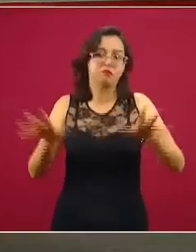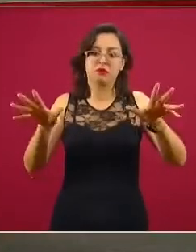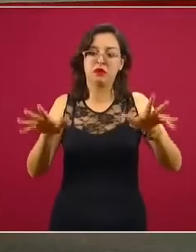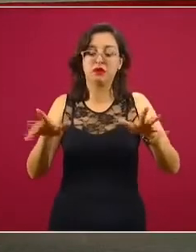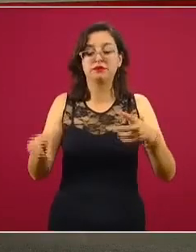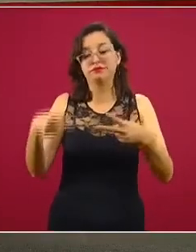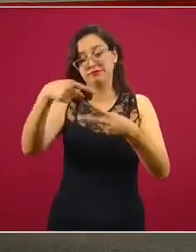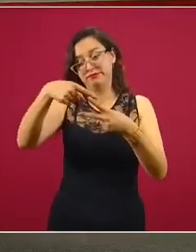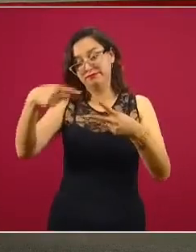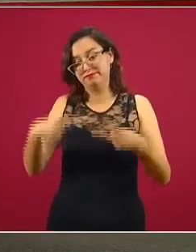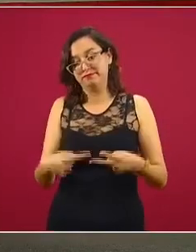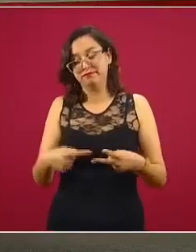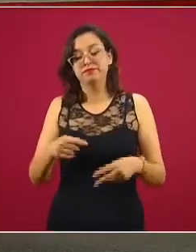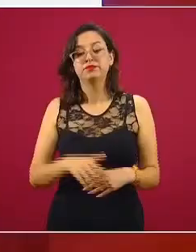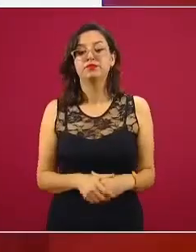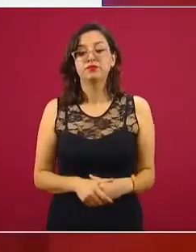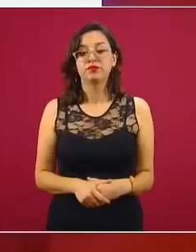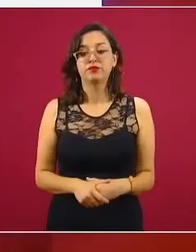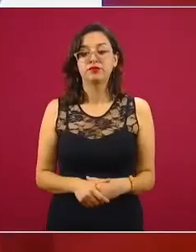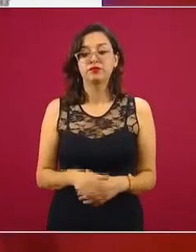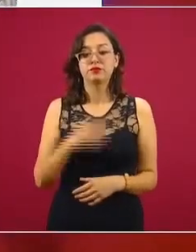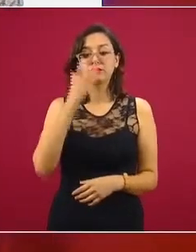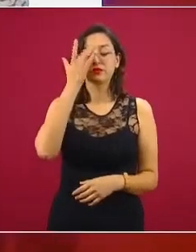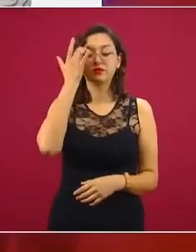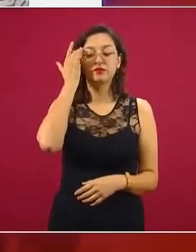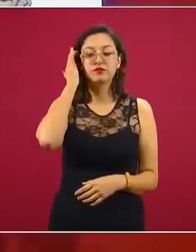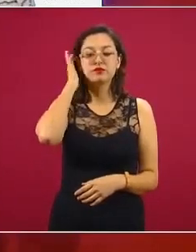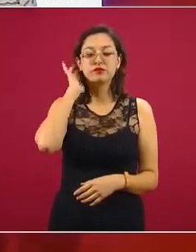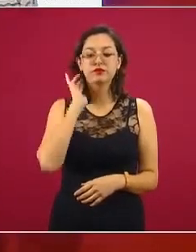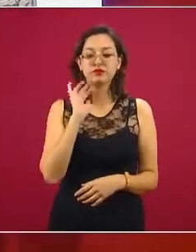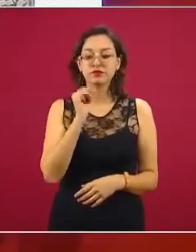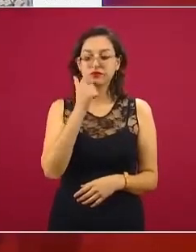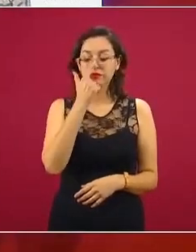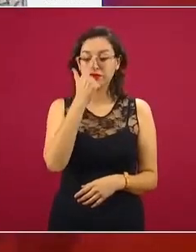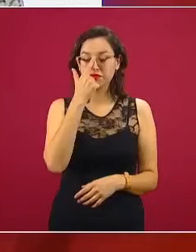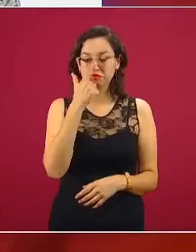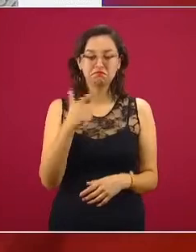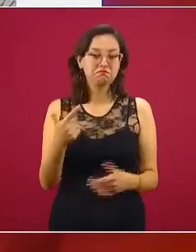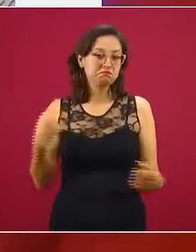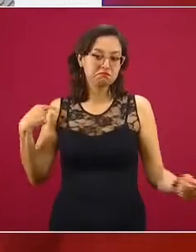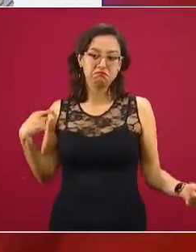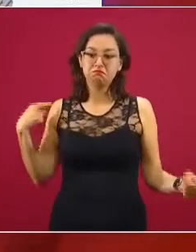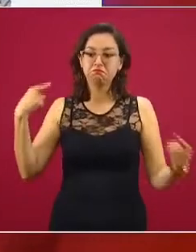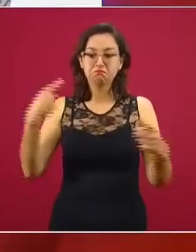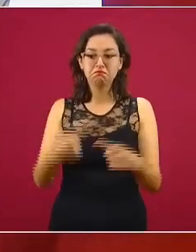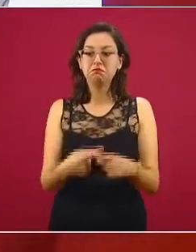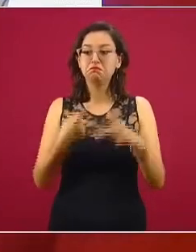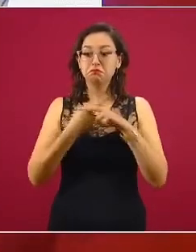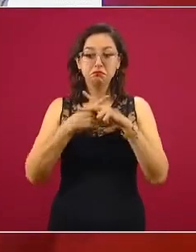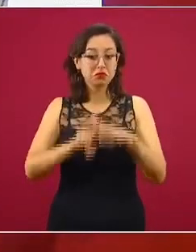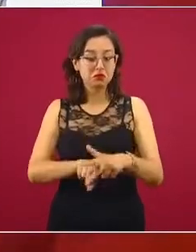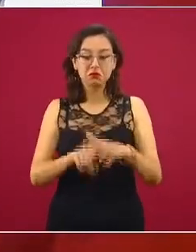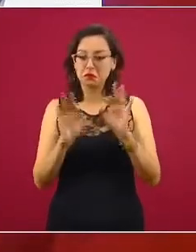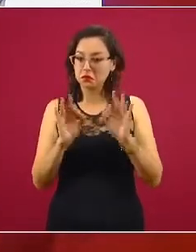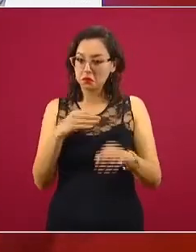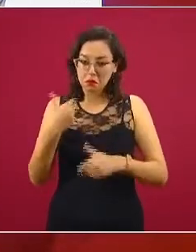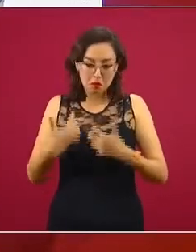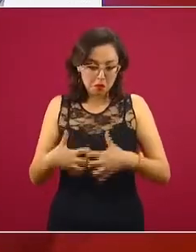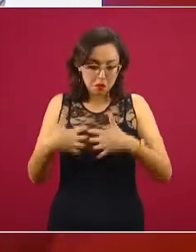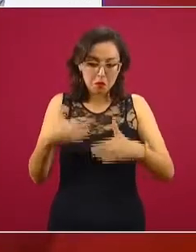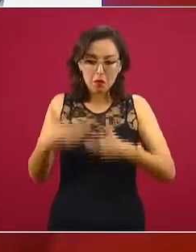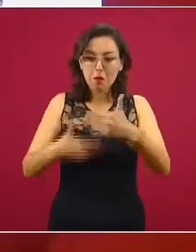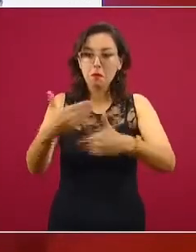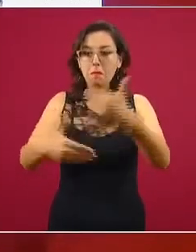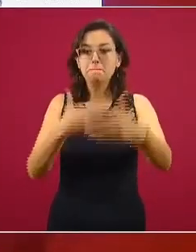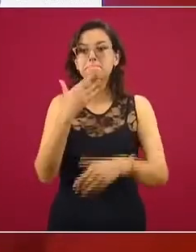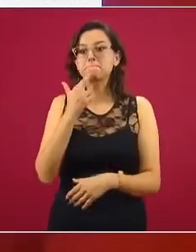condiciones. Y de ahí sacamos un mecanismo, hoy funciona a la perfección, en la medida en que estos laboratorios empezaron a enmendar